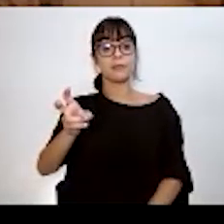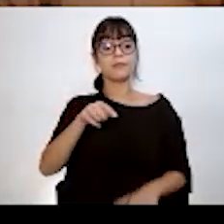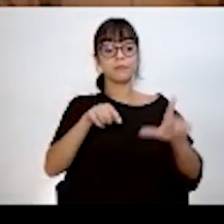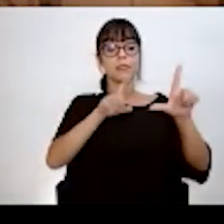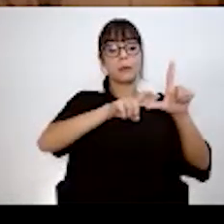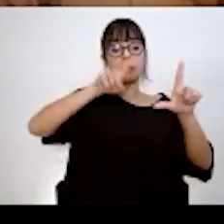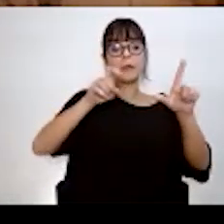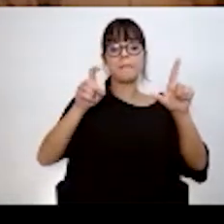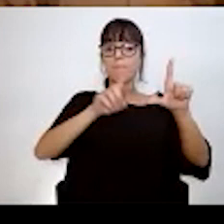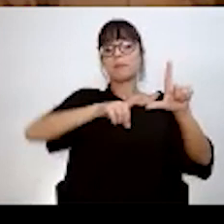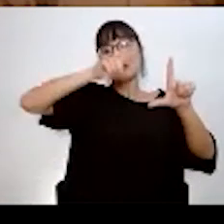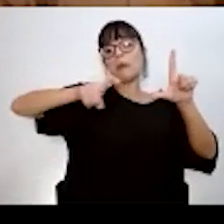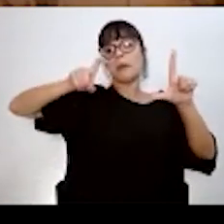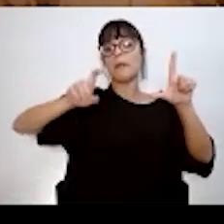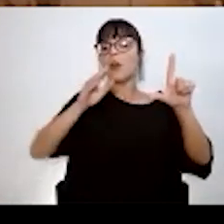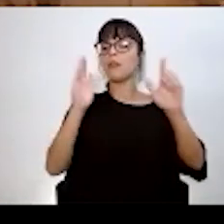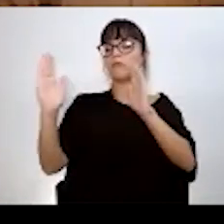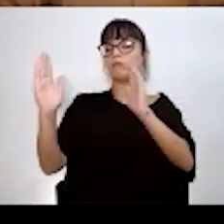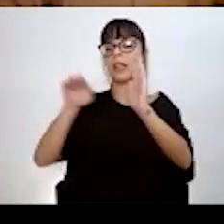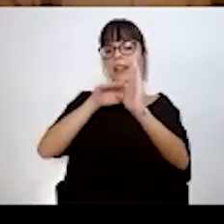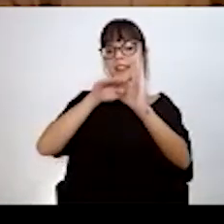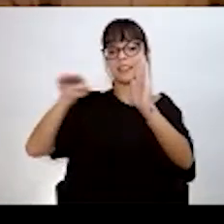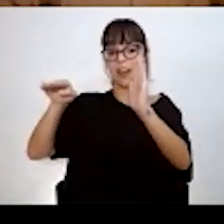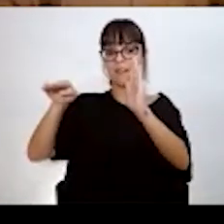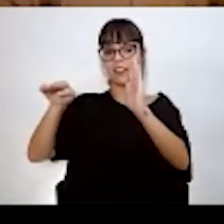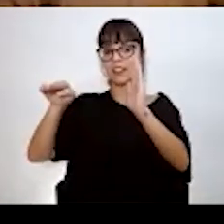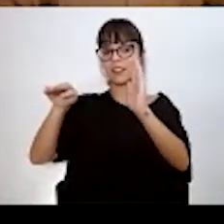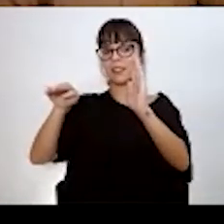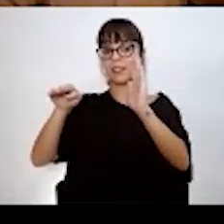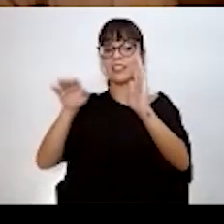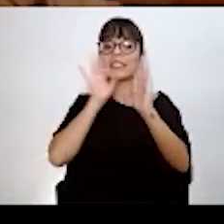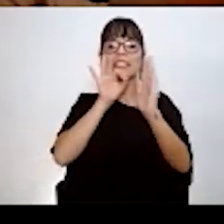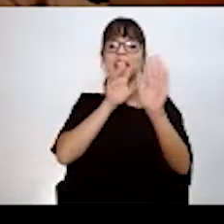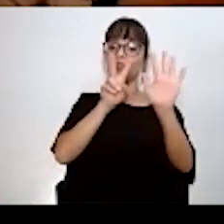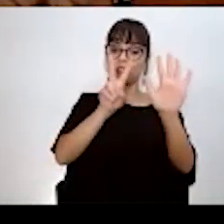ciertos vaivenes, pero de estabilización, que va prácticamente entre el siglo VII